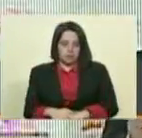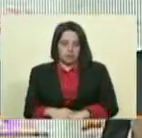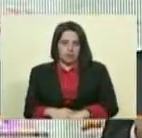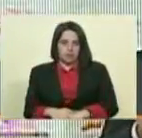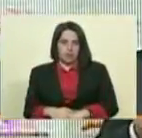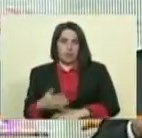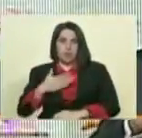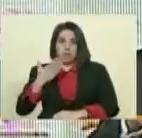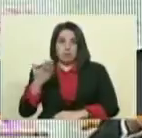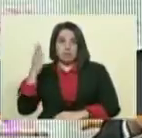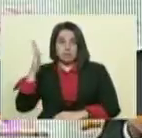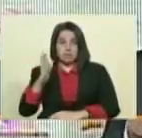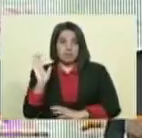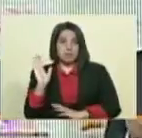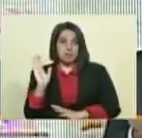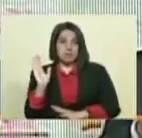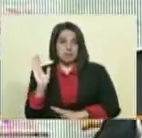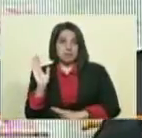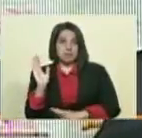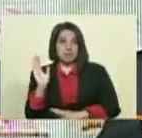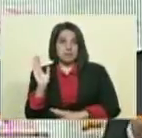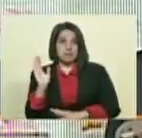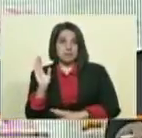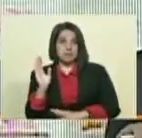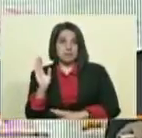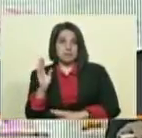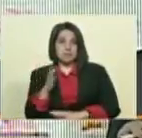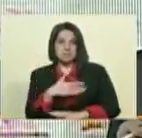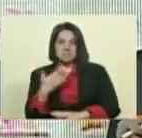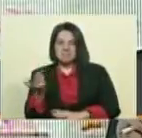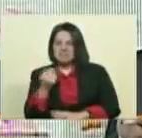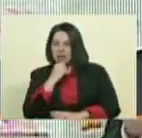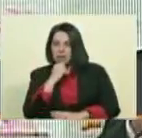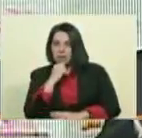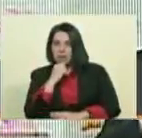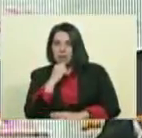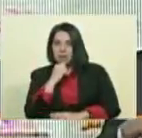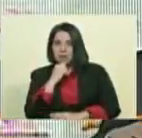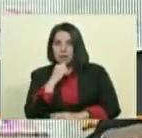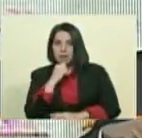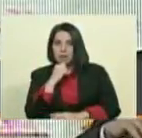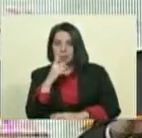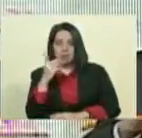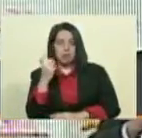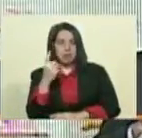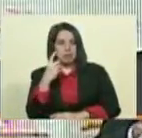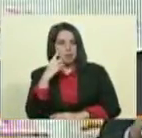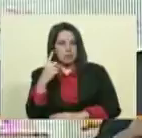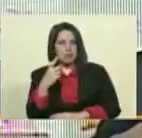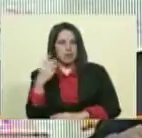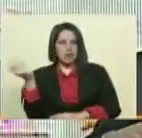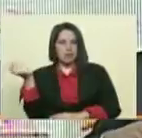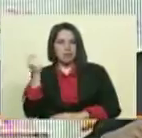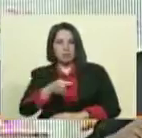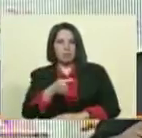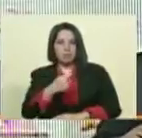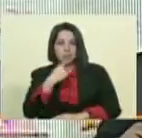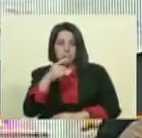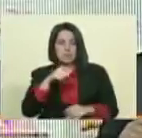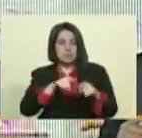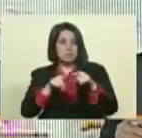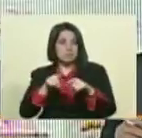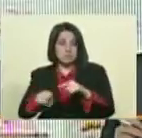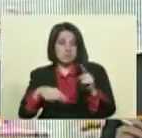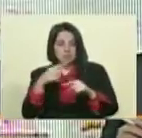Pudiera traer un mazazo, ¿verdad? Aquí hicimos un programa. Claro. ¿Quién quita? Todavía falta programa. Por ahí un mazazo. Ya te voy a decir el chisme para ver si lo